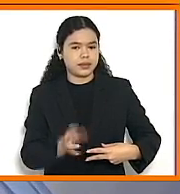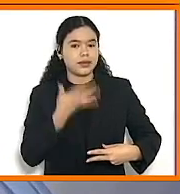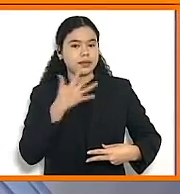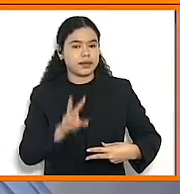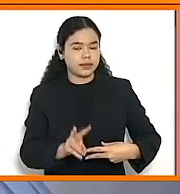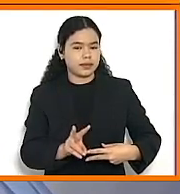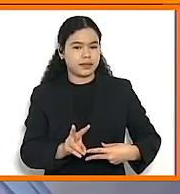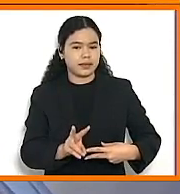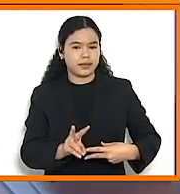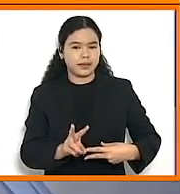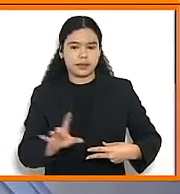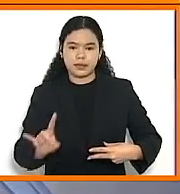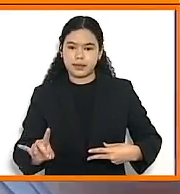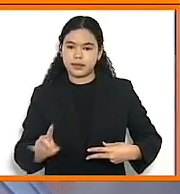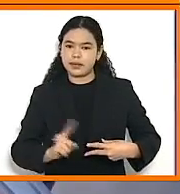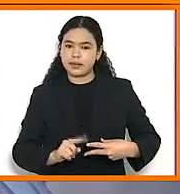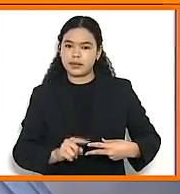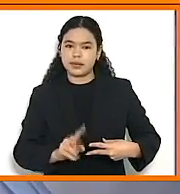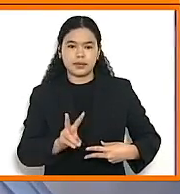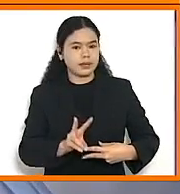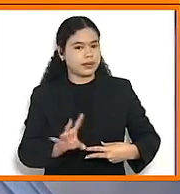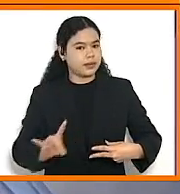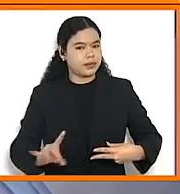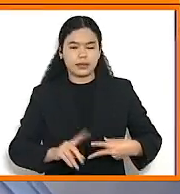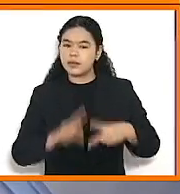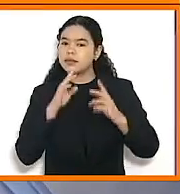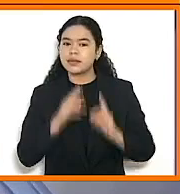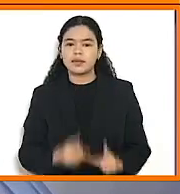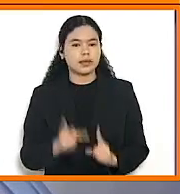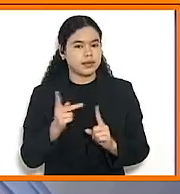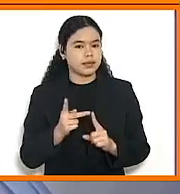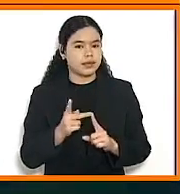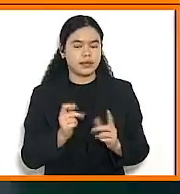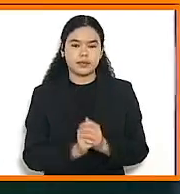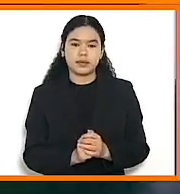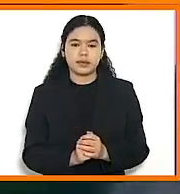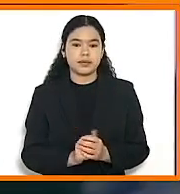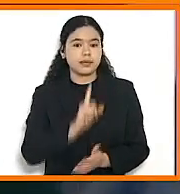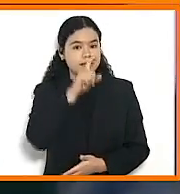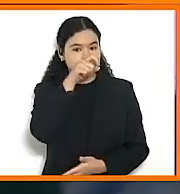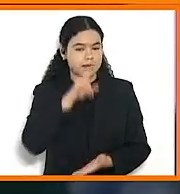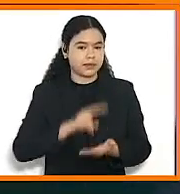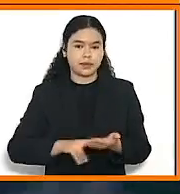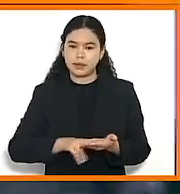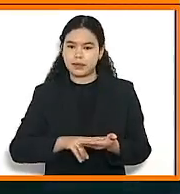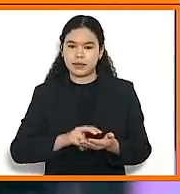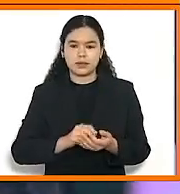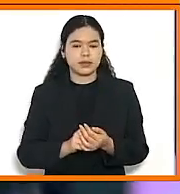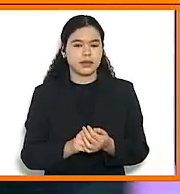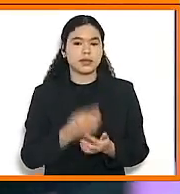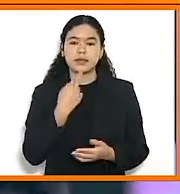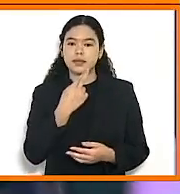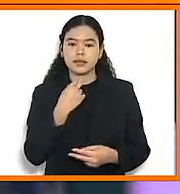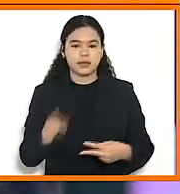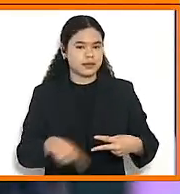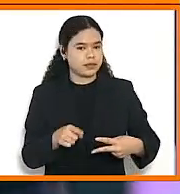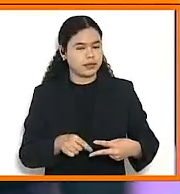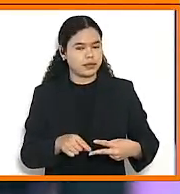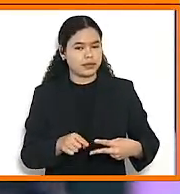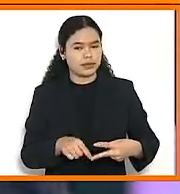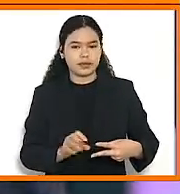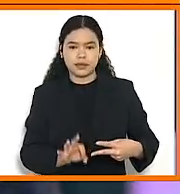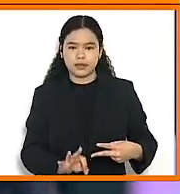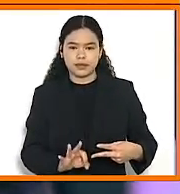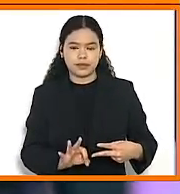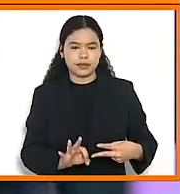Suerte. El 8, primer número ganador, 28, con su catrachada Guara. Segundo número ganador, su primer dígito es el